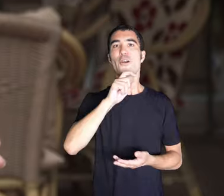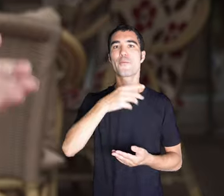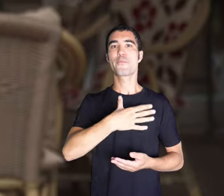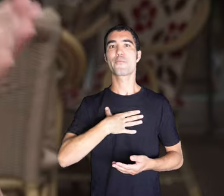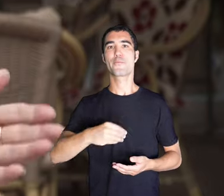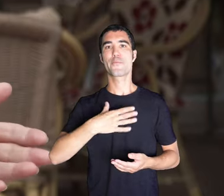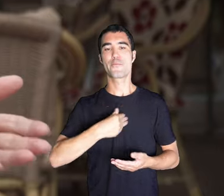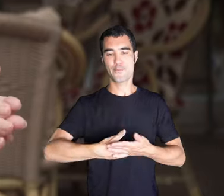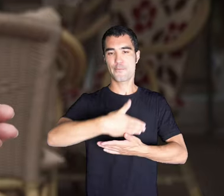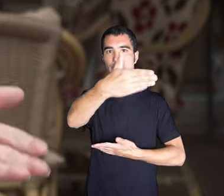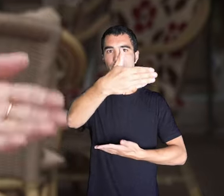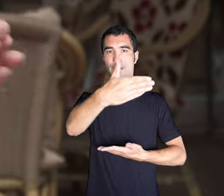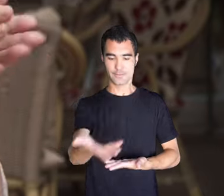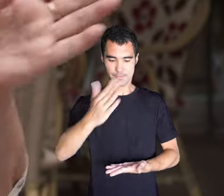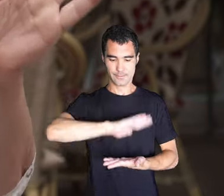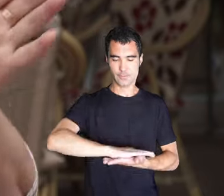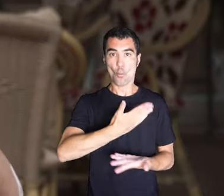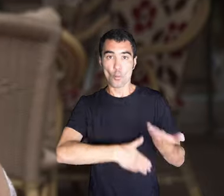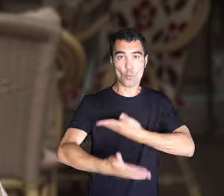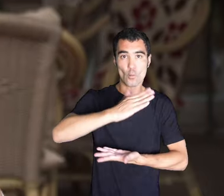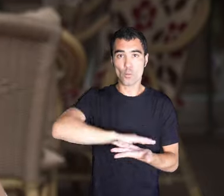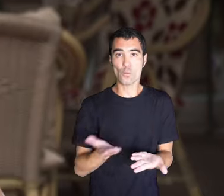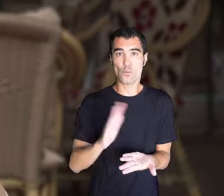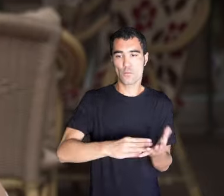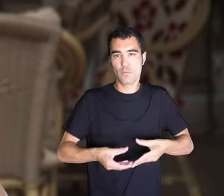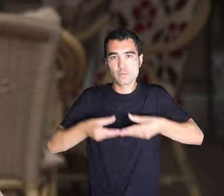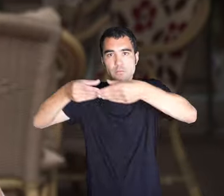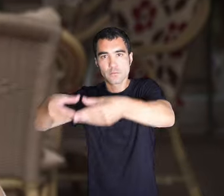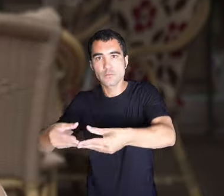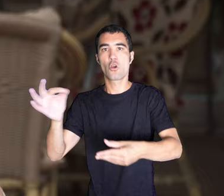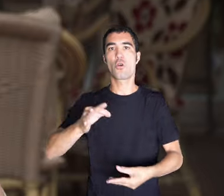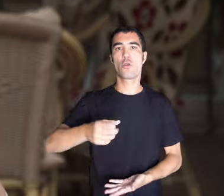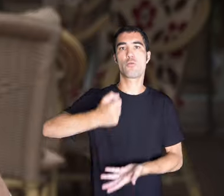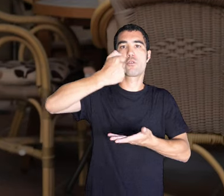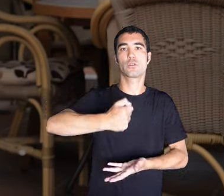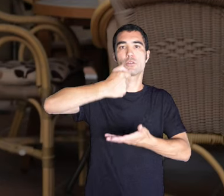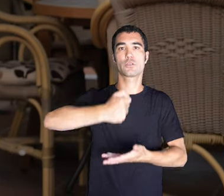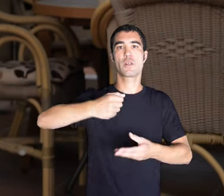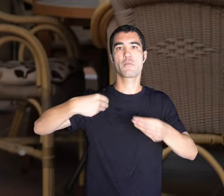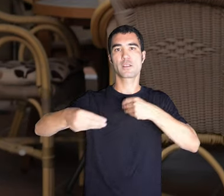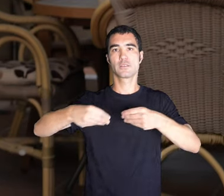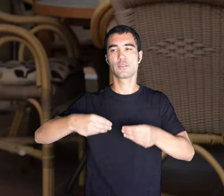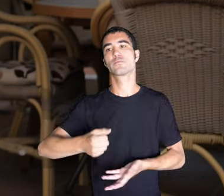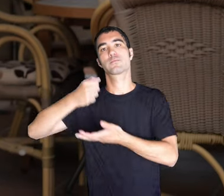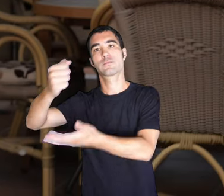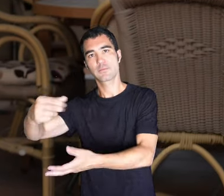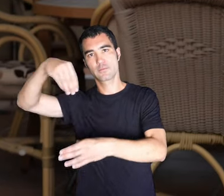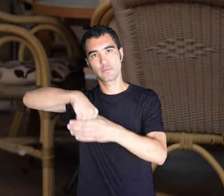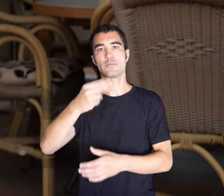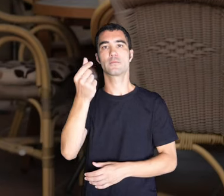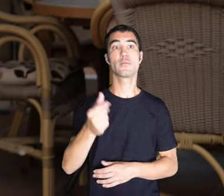una hoja de periódico bien doblada normalmente o una bolsa de plástico. Realmente las